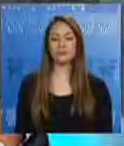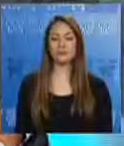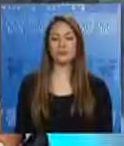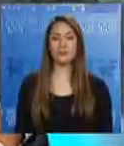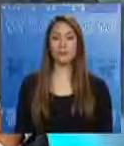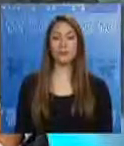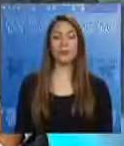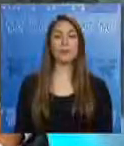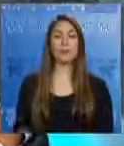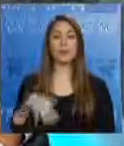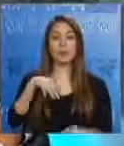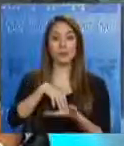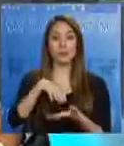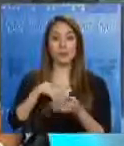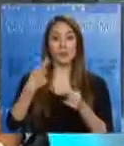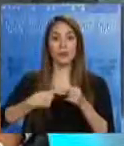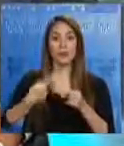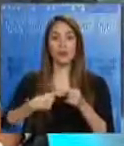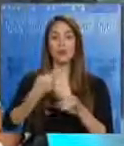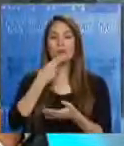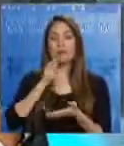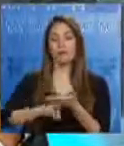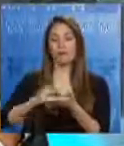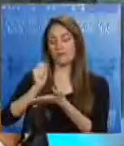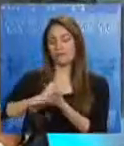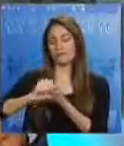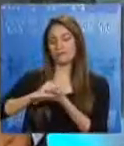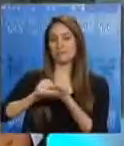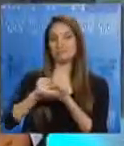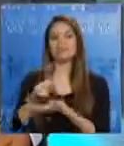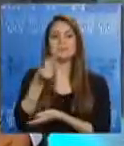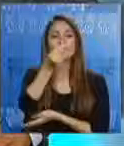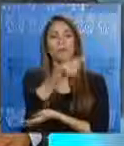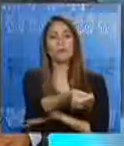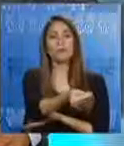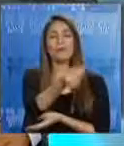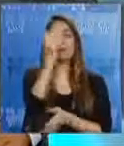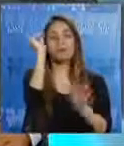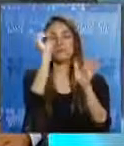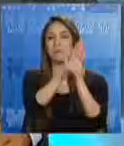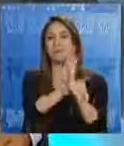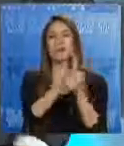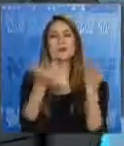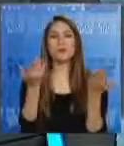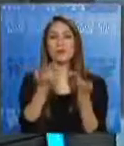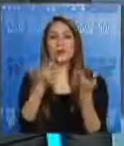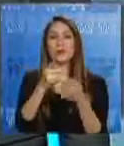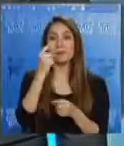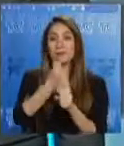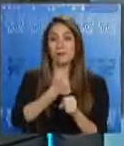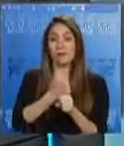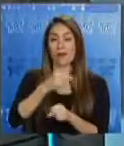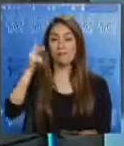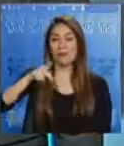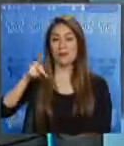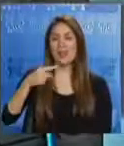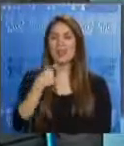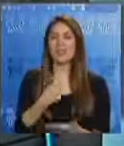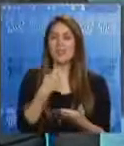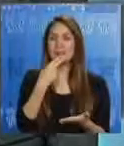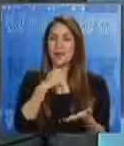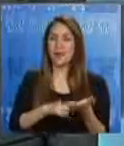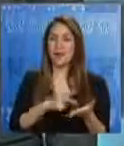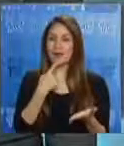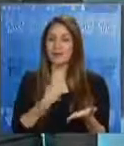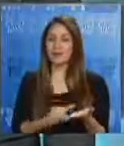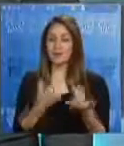Estudiantes de un colegio de Quito enviaron cartas a rescatistas que se encuentran las 24 horas laborando en Pedernales. ¿Qué dicen esas cartas?